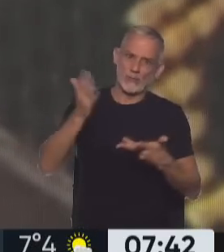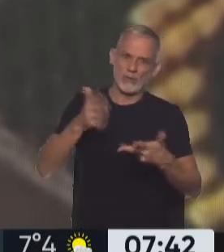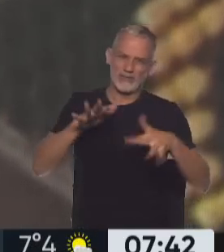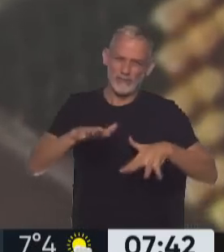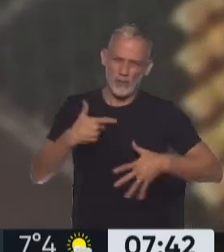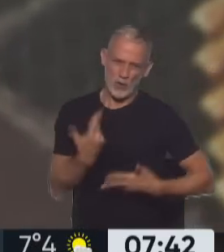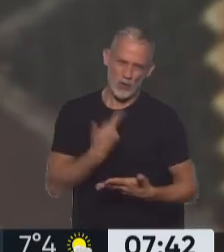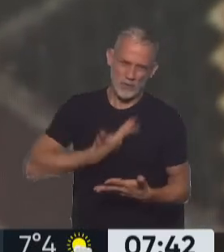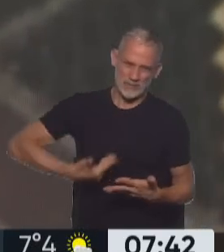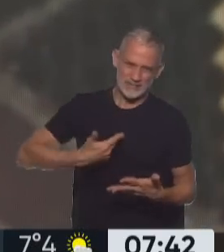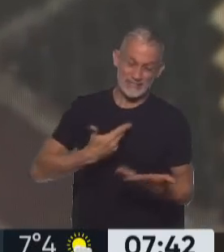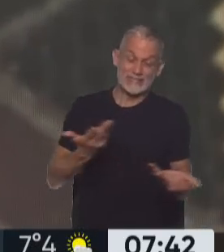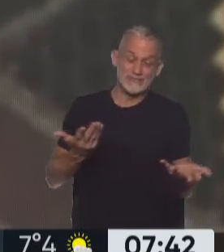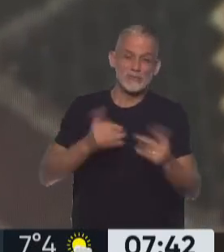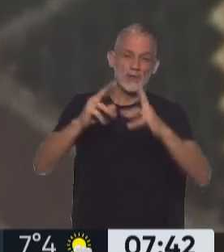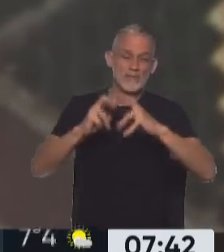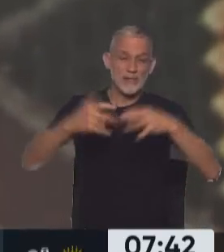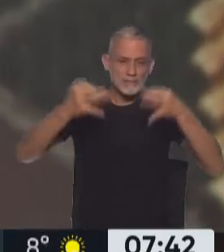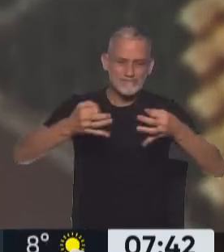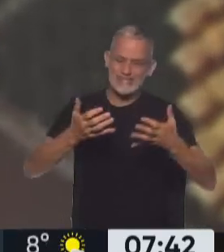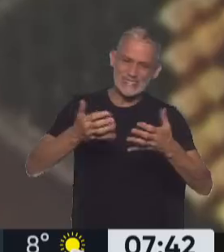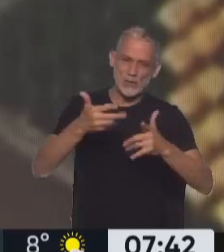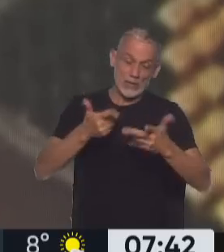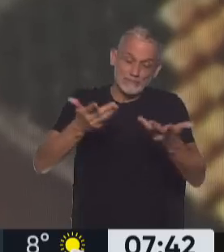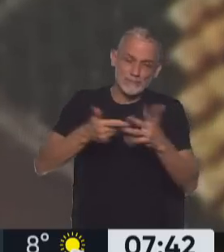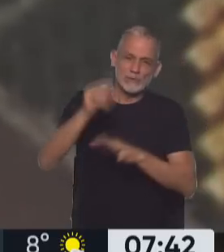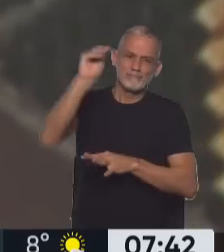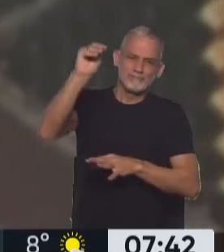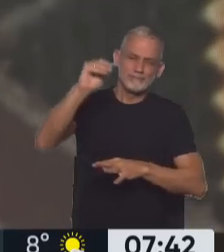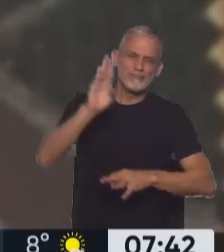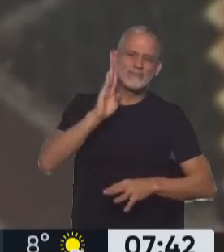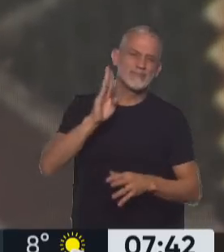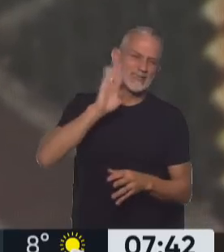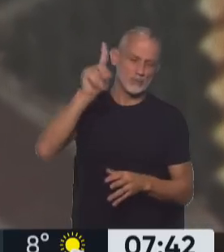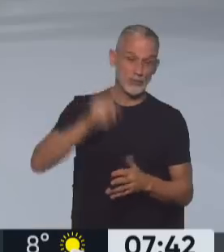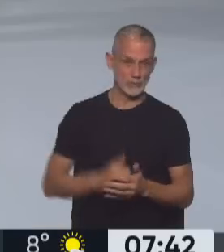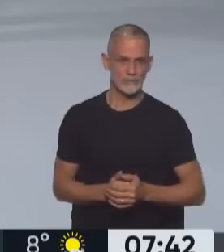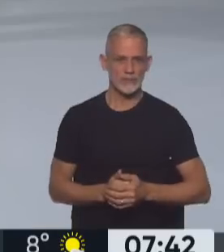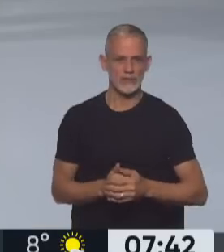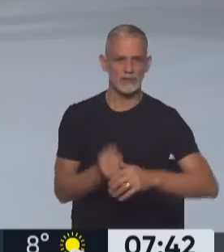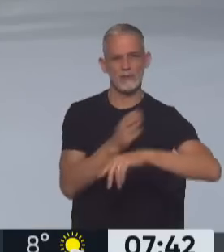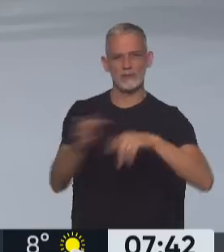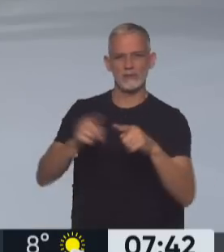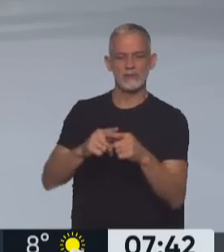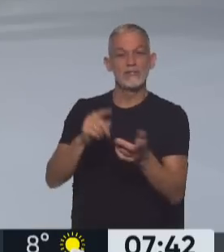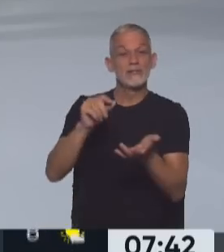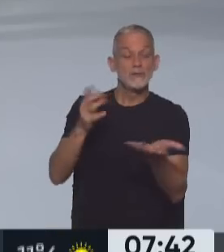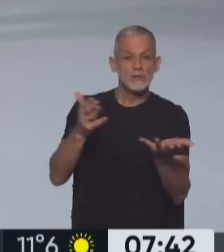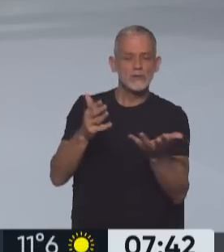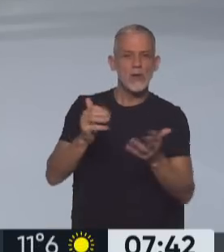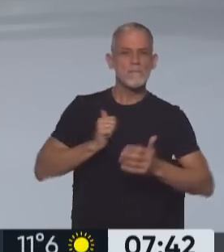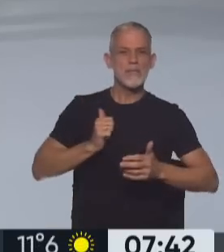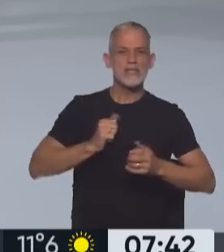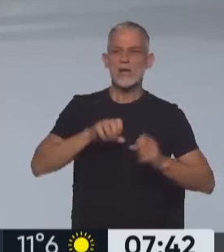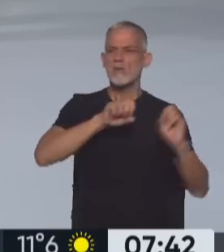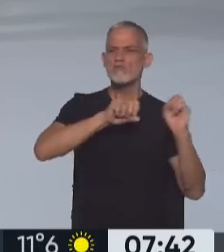crimen organizado y una investigación seria que pueda llegar a combatir a las mafias. Ale, ha militarizado el país porque hay un régimen